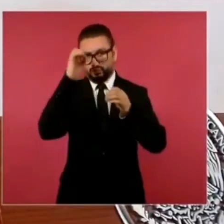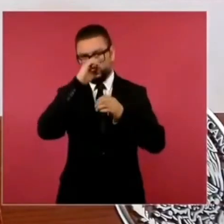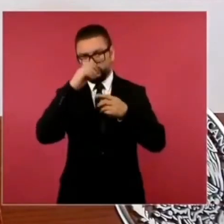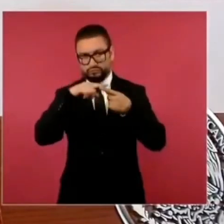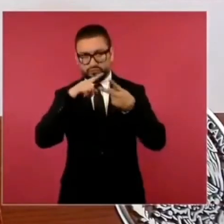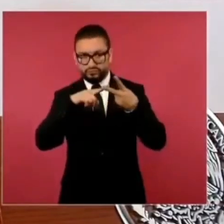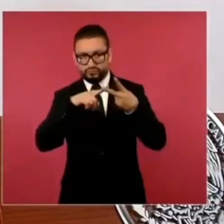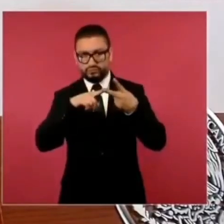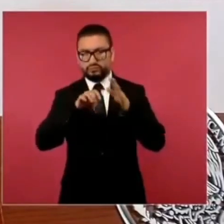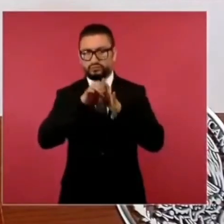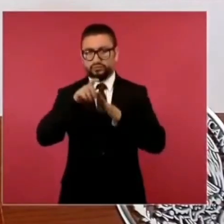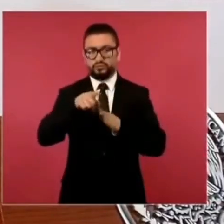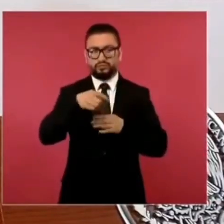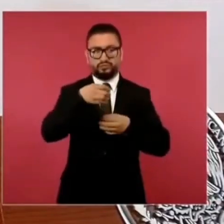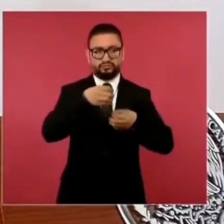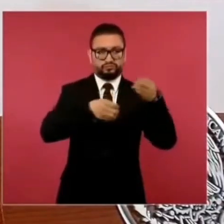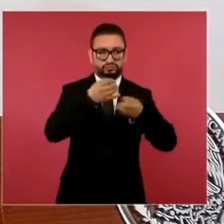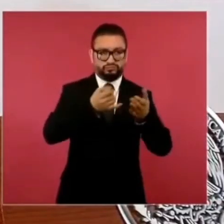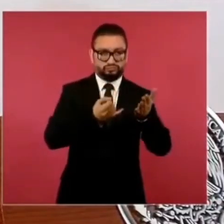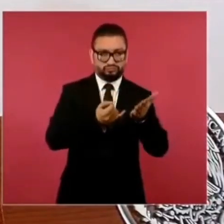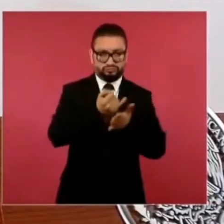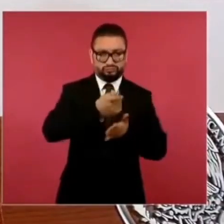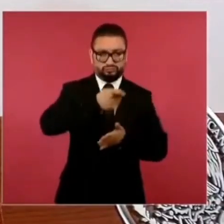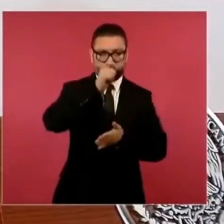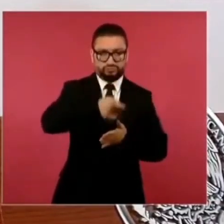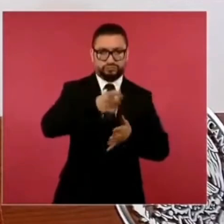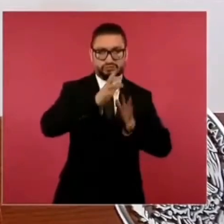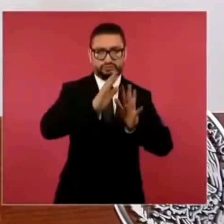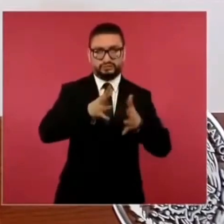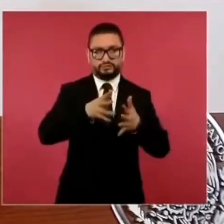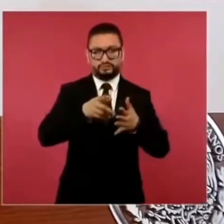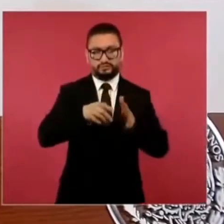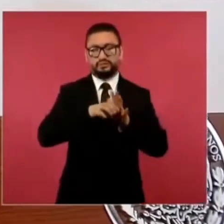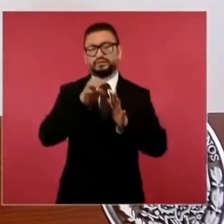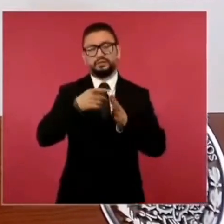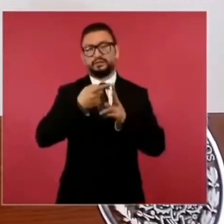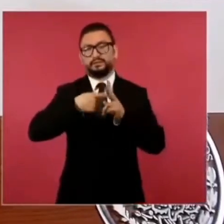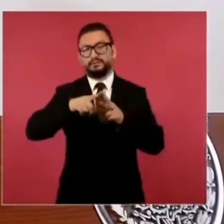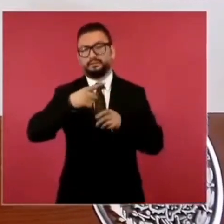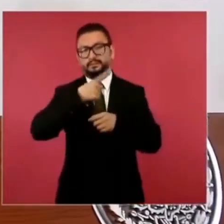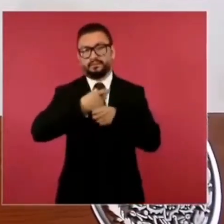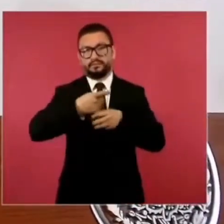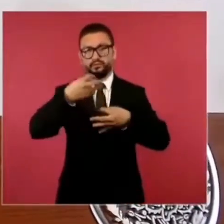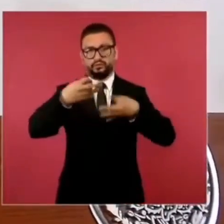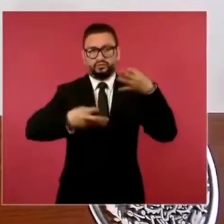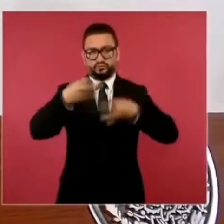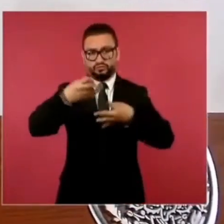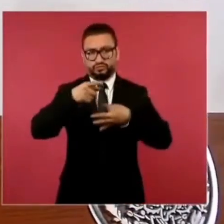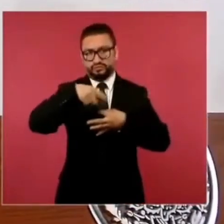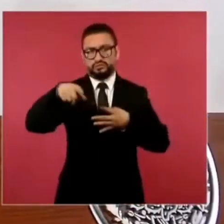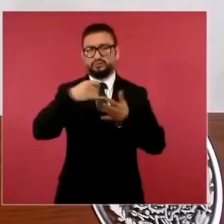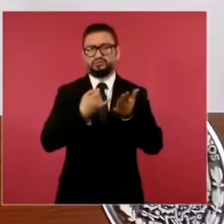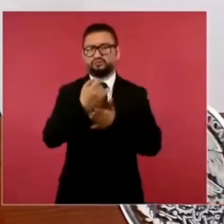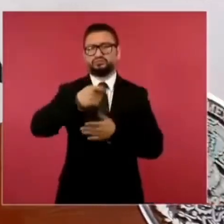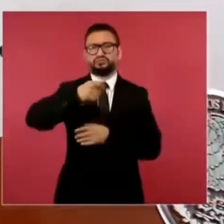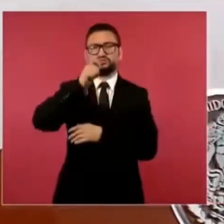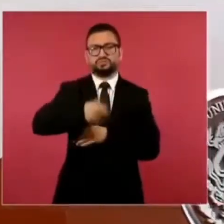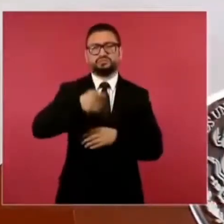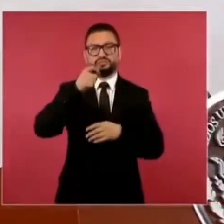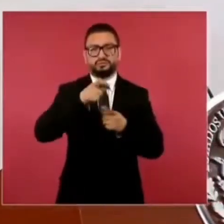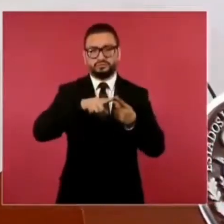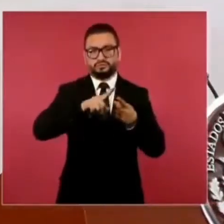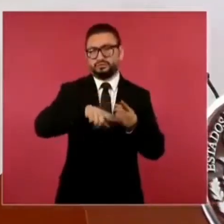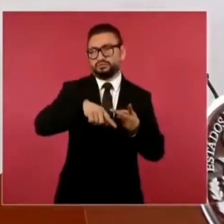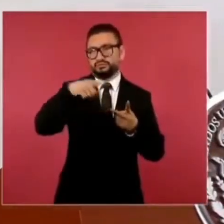Ya resolvió un tribunal. Ya estuvo en la Corte. En la Corte dijeron, va al